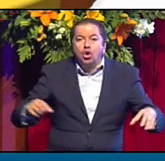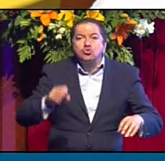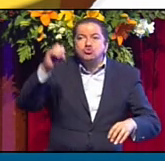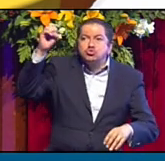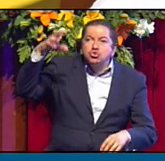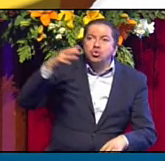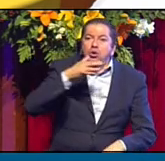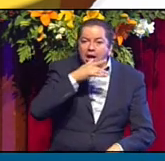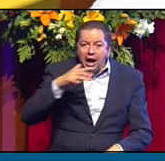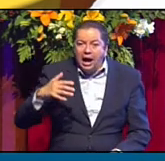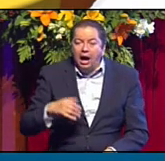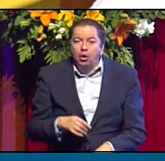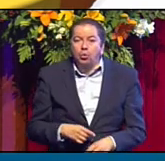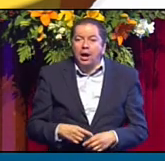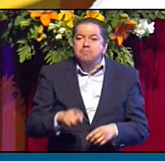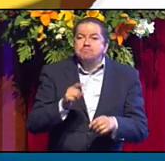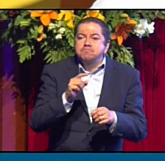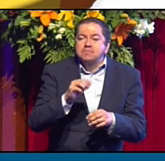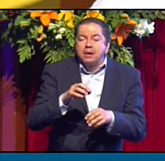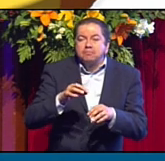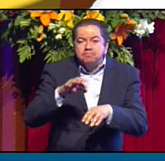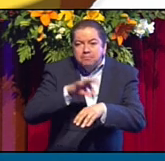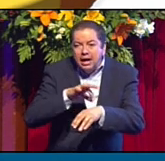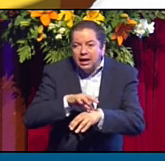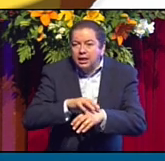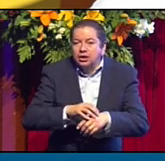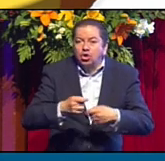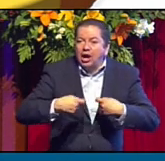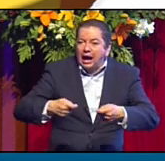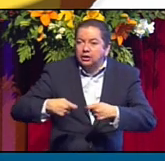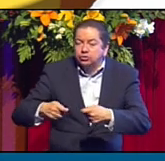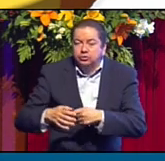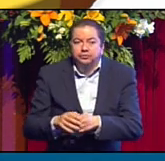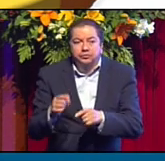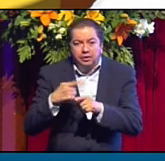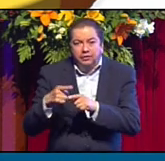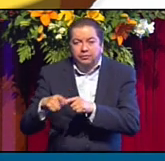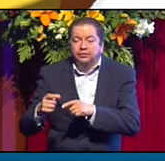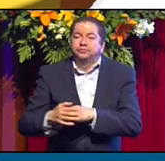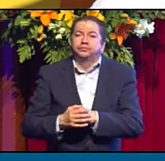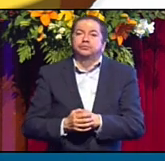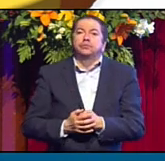agua, de insumos médicos, de todo eso para funcionar. La verdad,